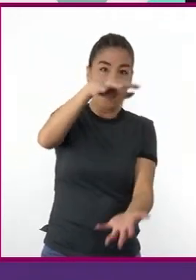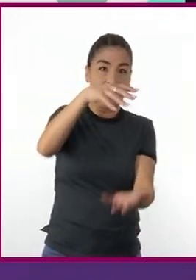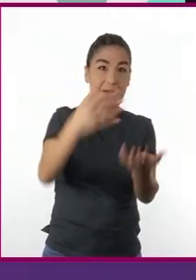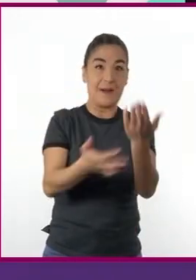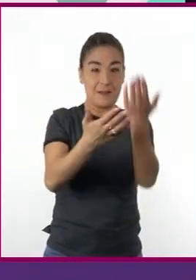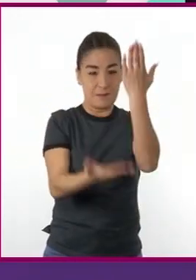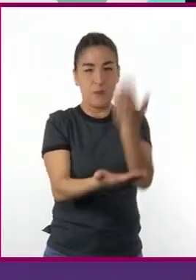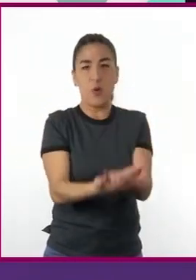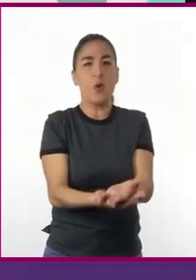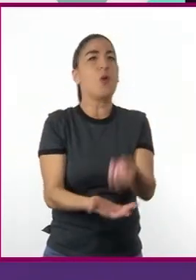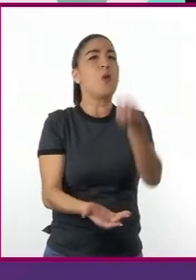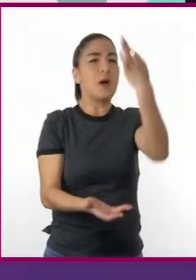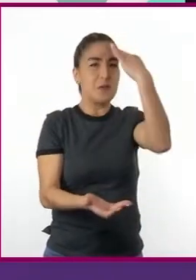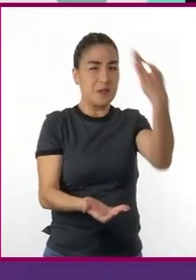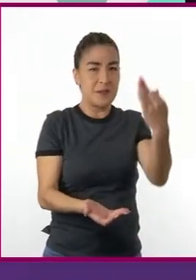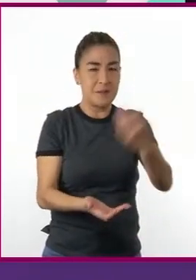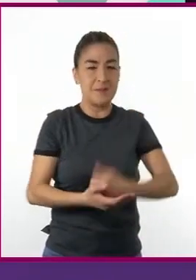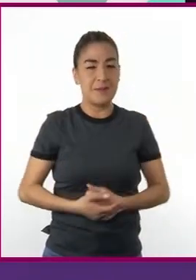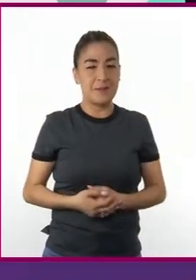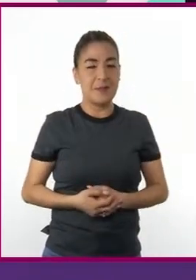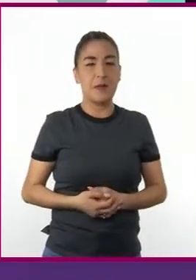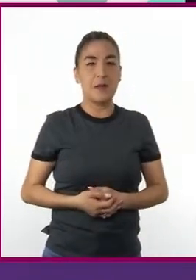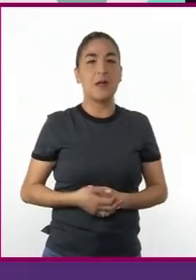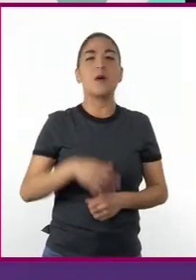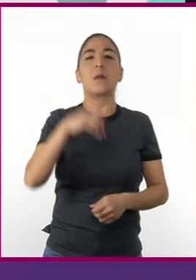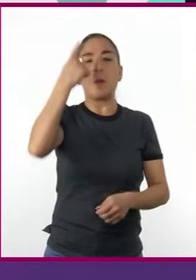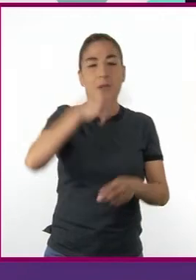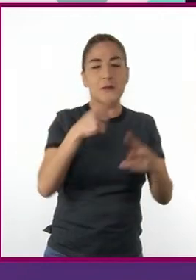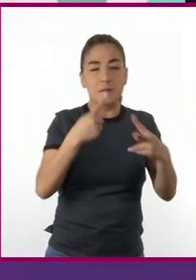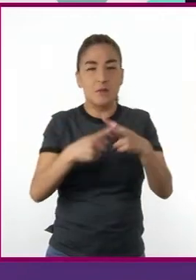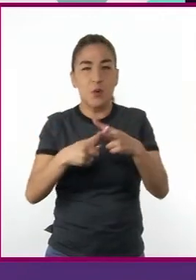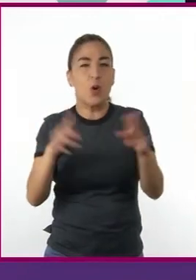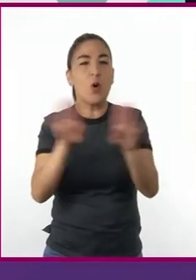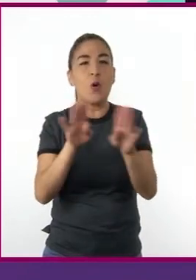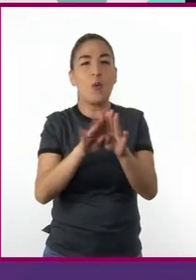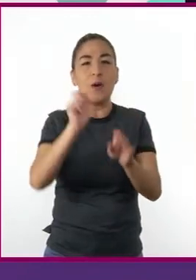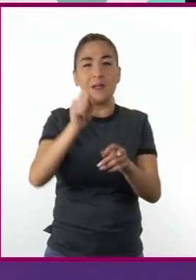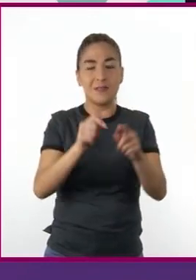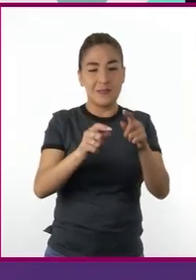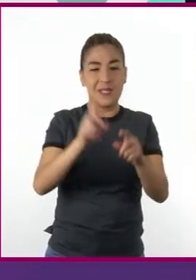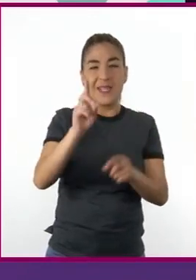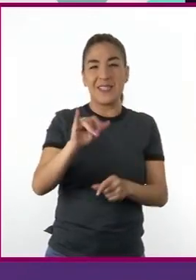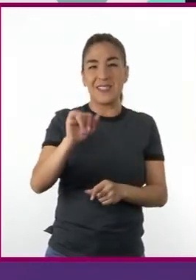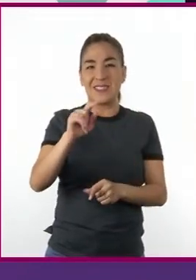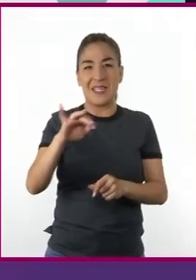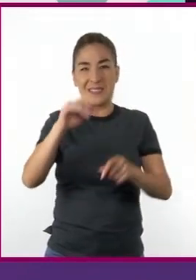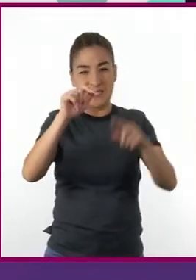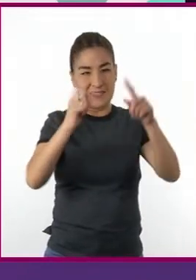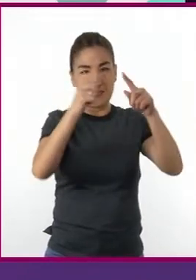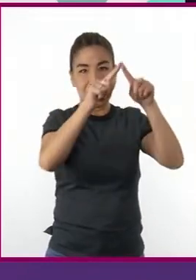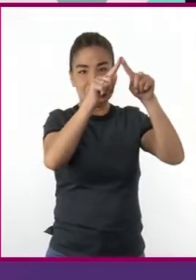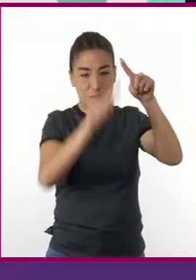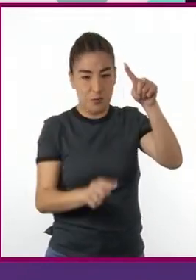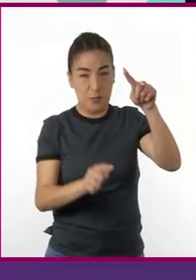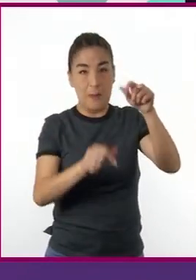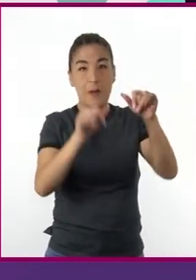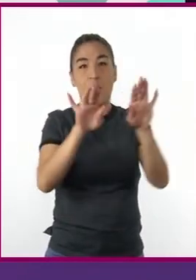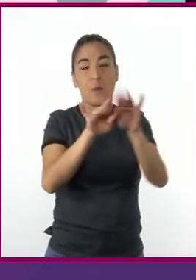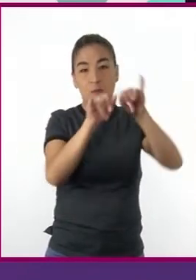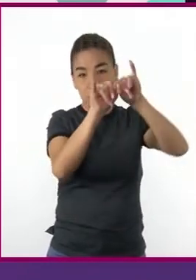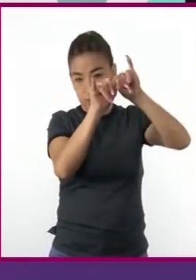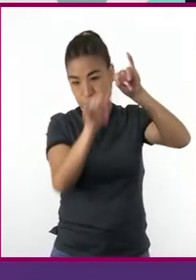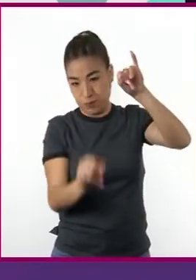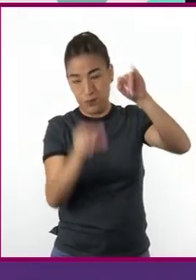¿Cuál de las siguientes expresiones permite calcular la distancia de caída en función del tiempo transcurrido? Inciso